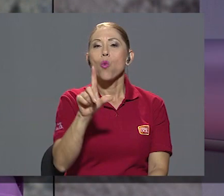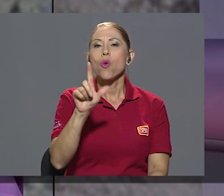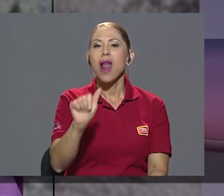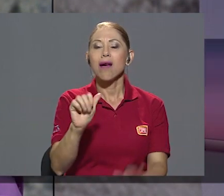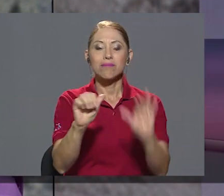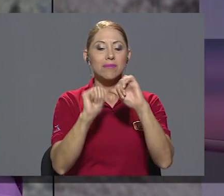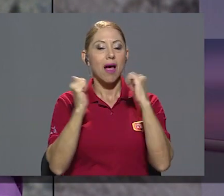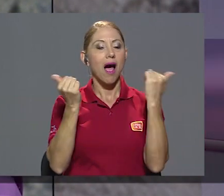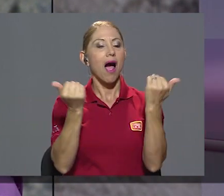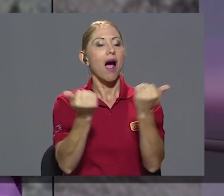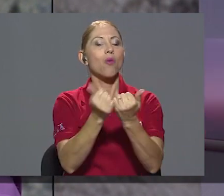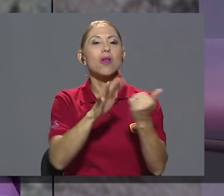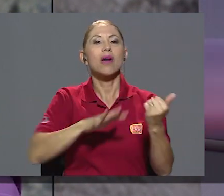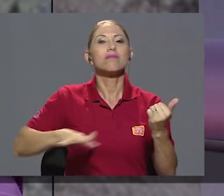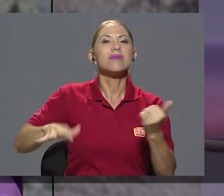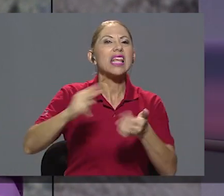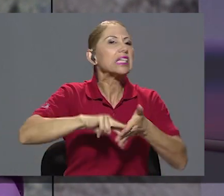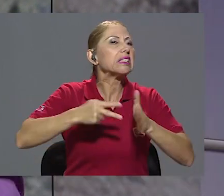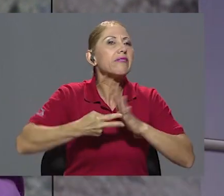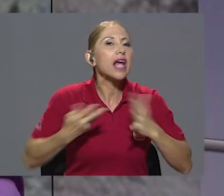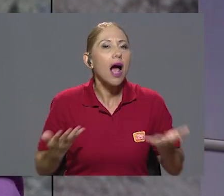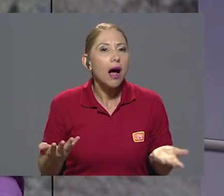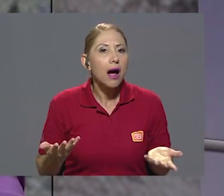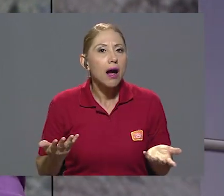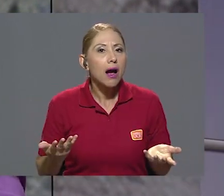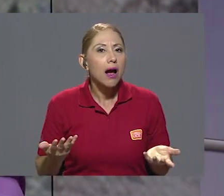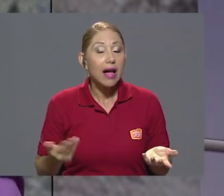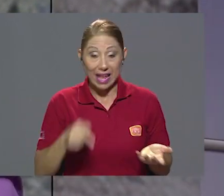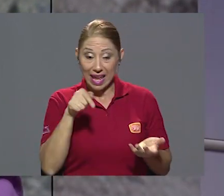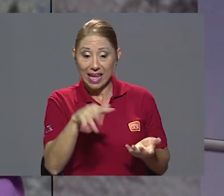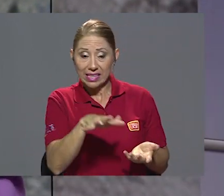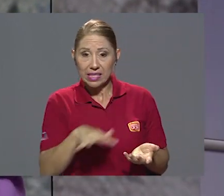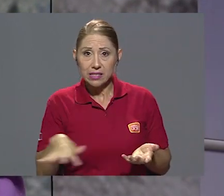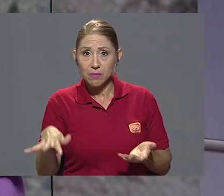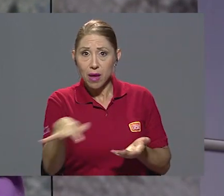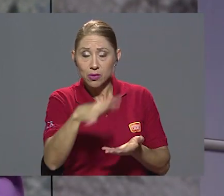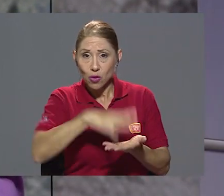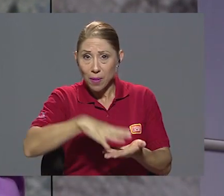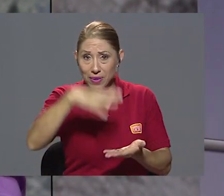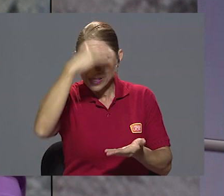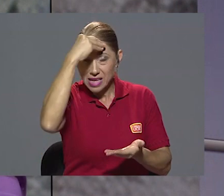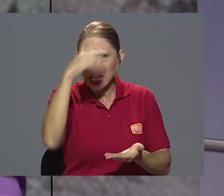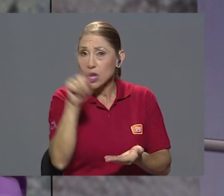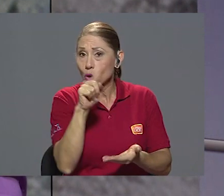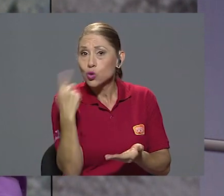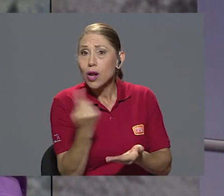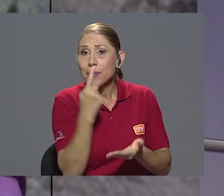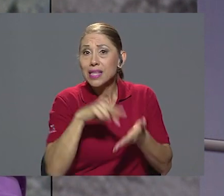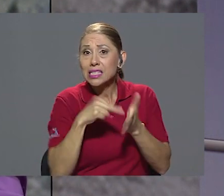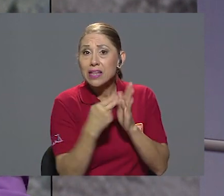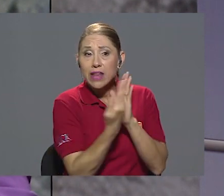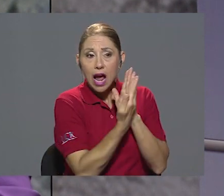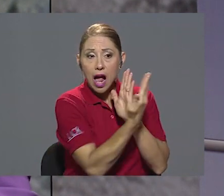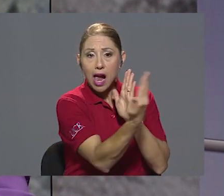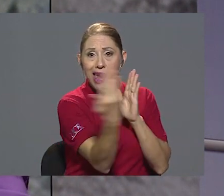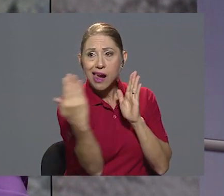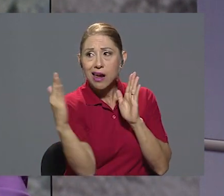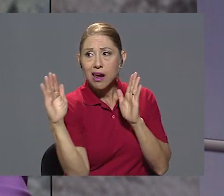Ese espacio de aprendizaje va más allá, como lo planteaba la compañera Rocío, de